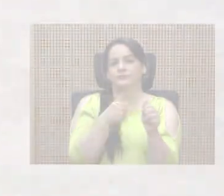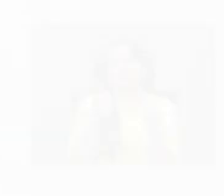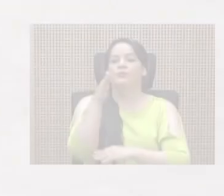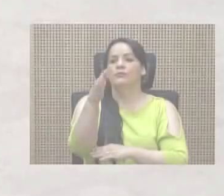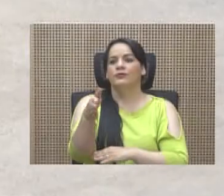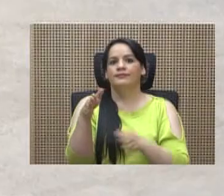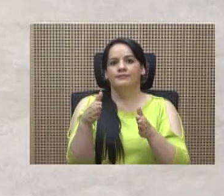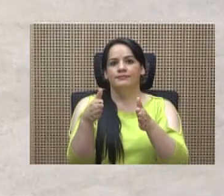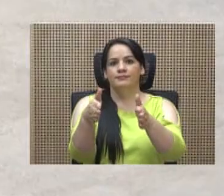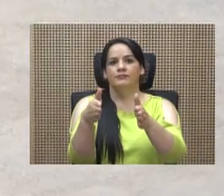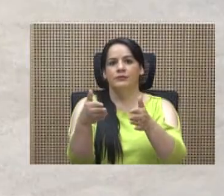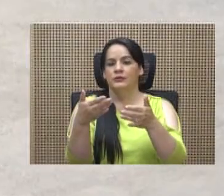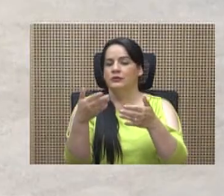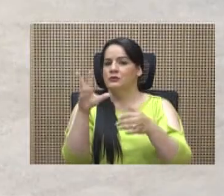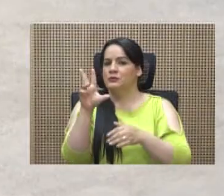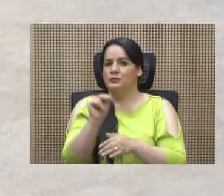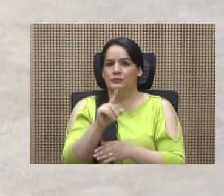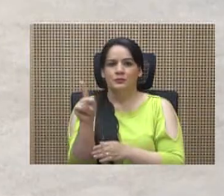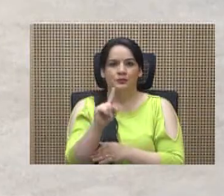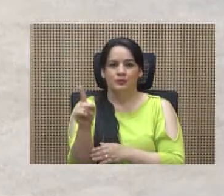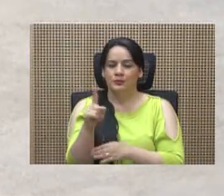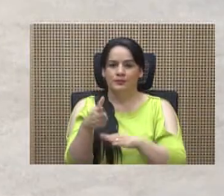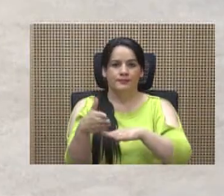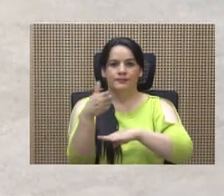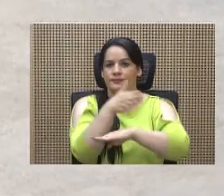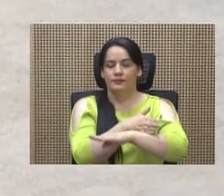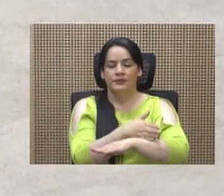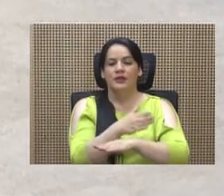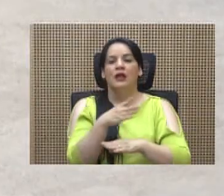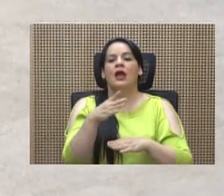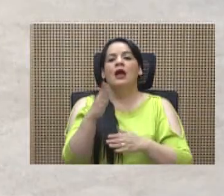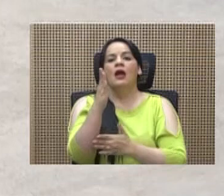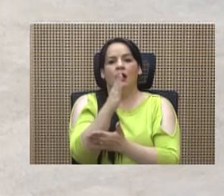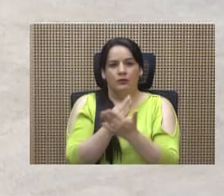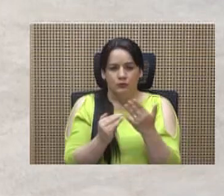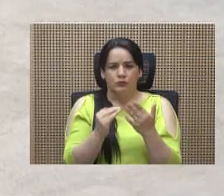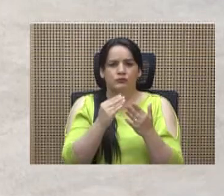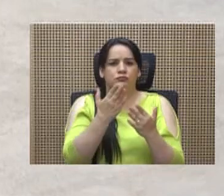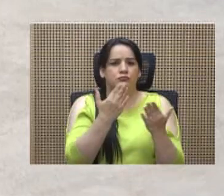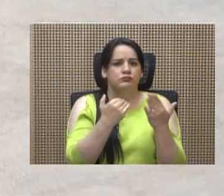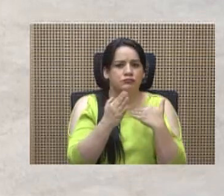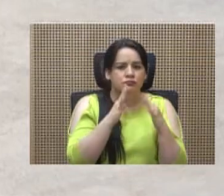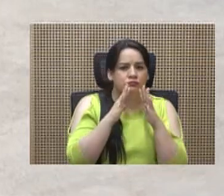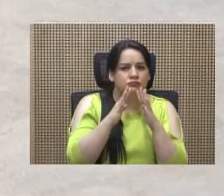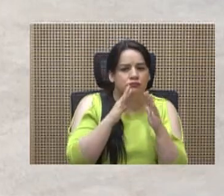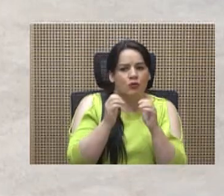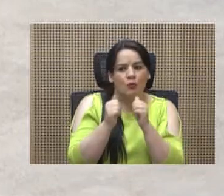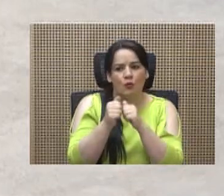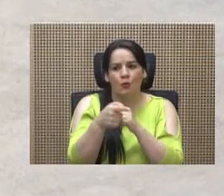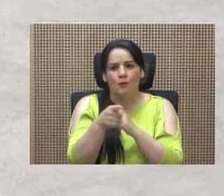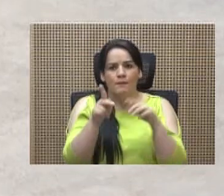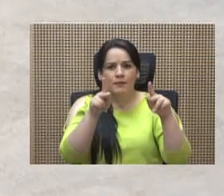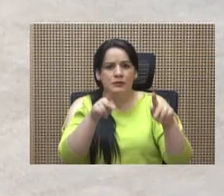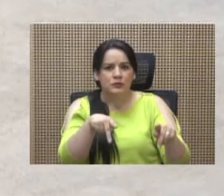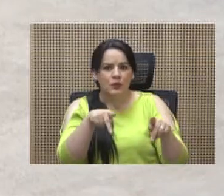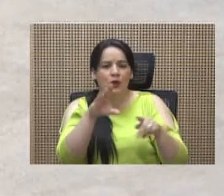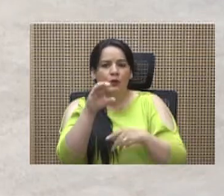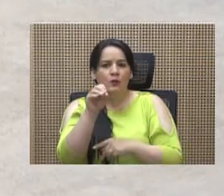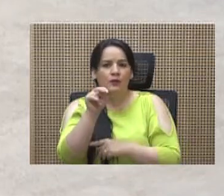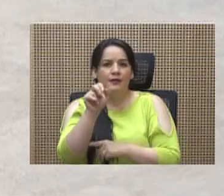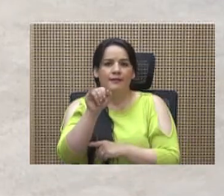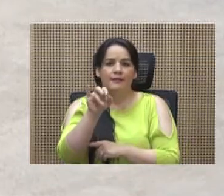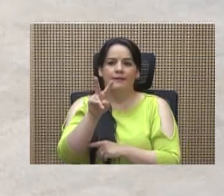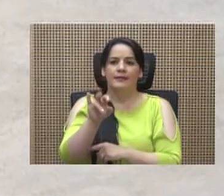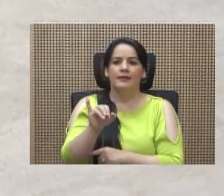avanza hemos tenido ciertas conversaciones con personal del conavi para saber el estado de ese proyecto la expectativa